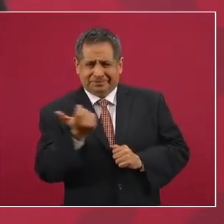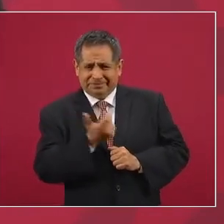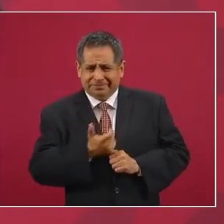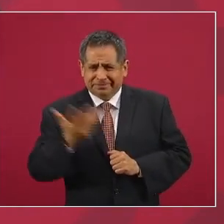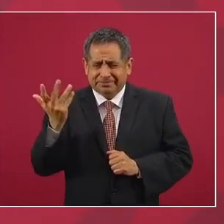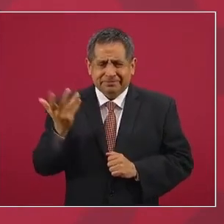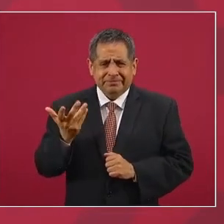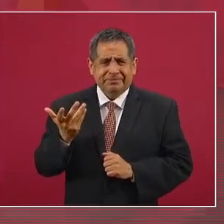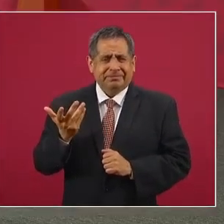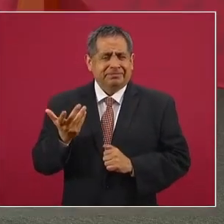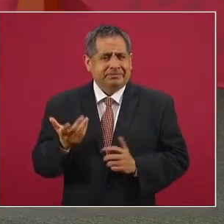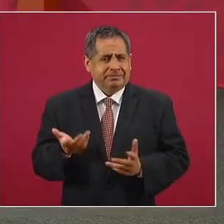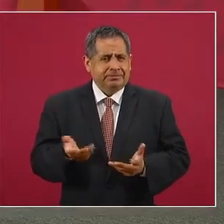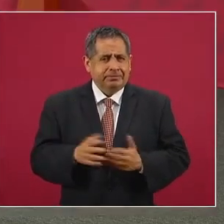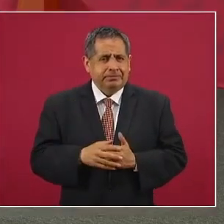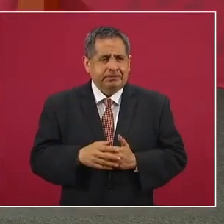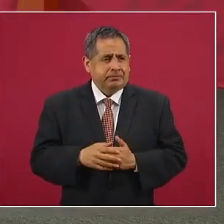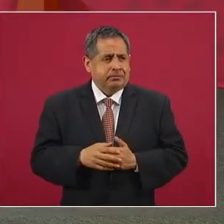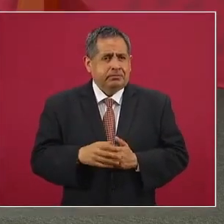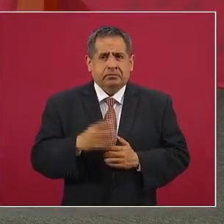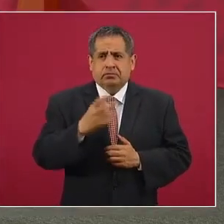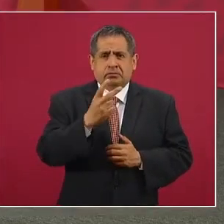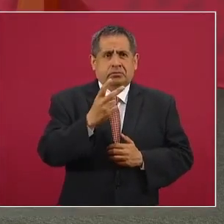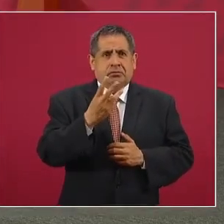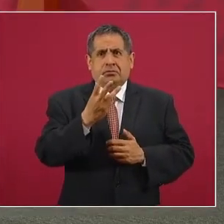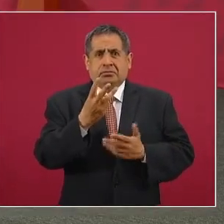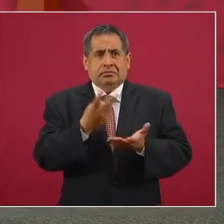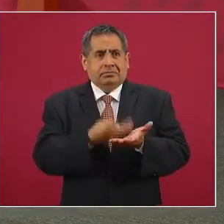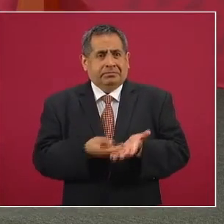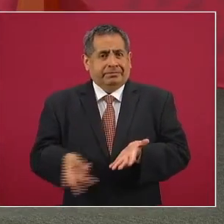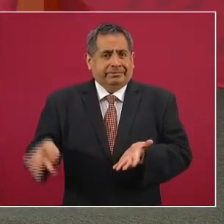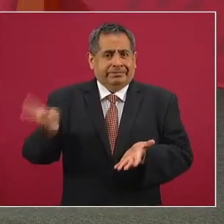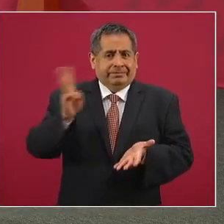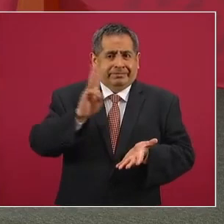carísimos, 2, 3 veces más